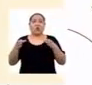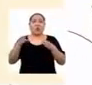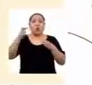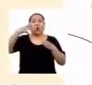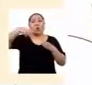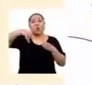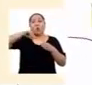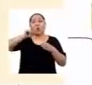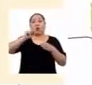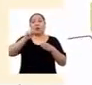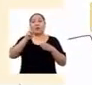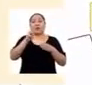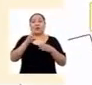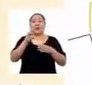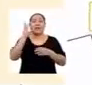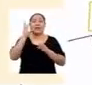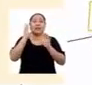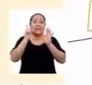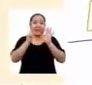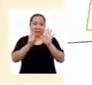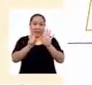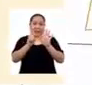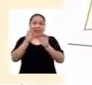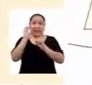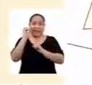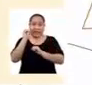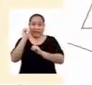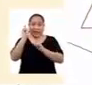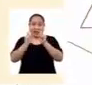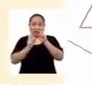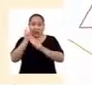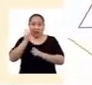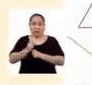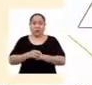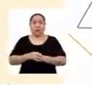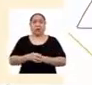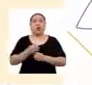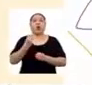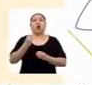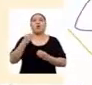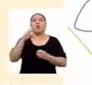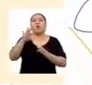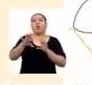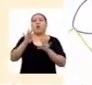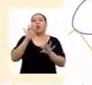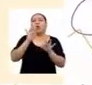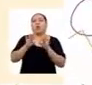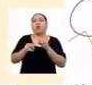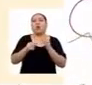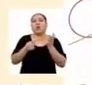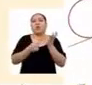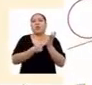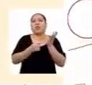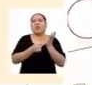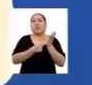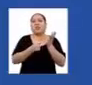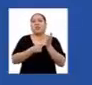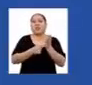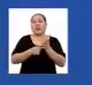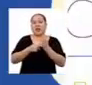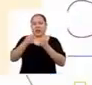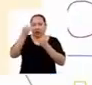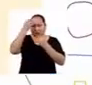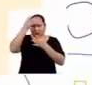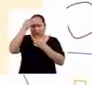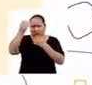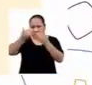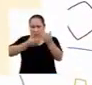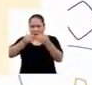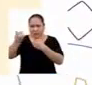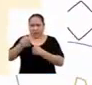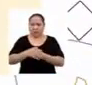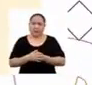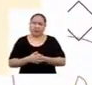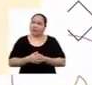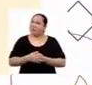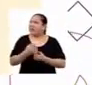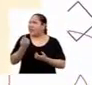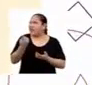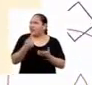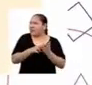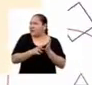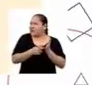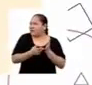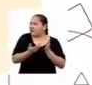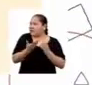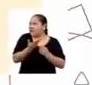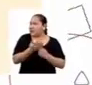de 60 personas. Ahora nos toca elegir la técnica y la herramienta de recolección de datos. ¿Y qué implica